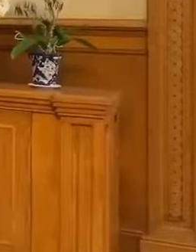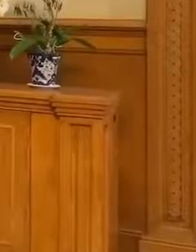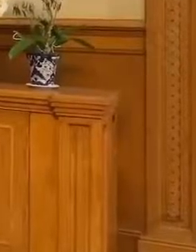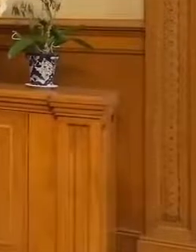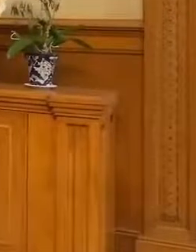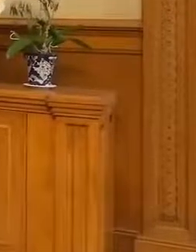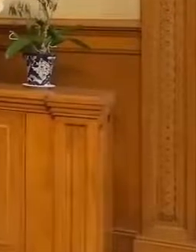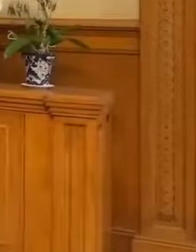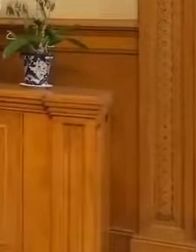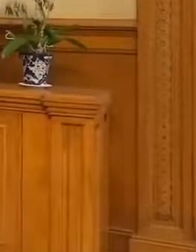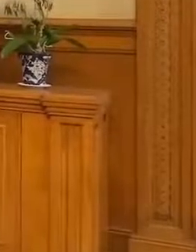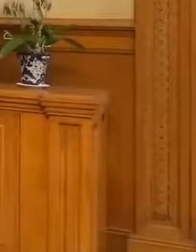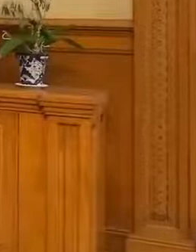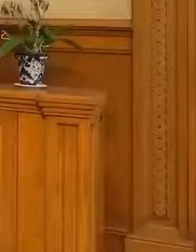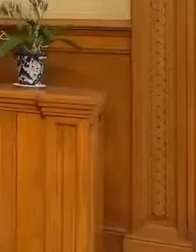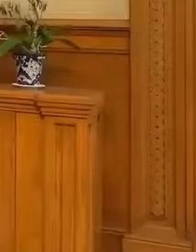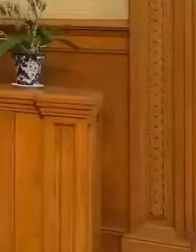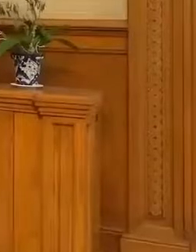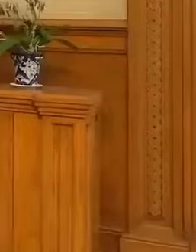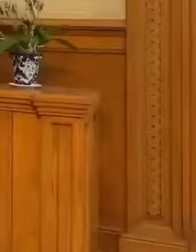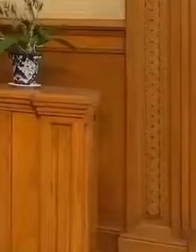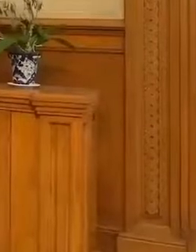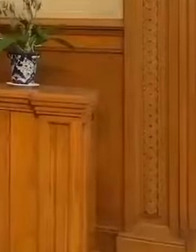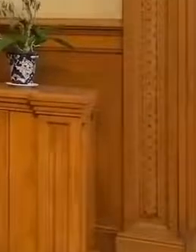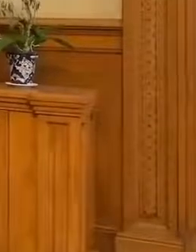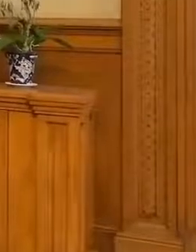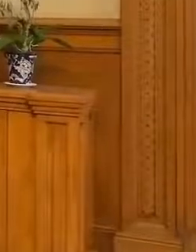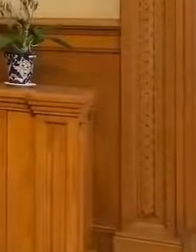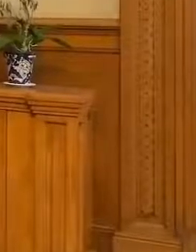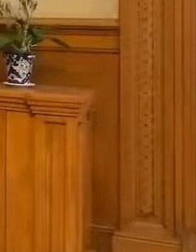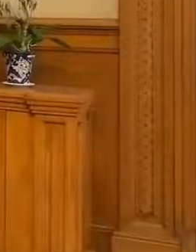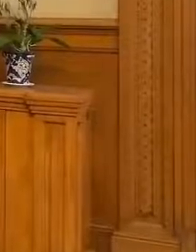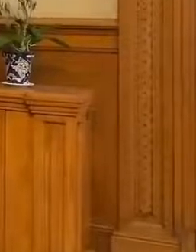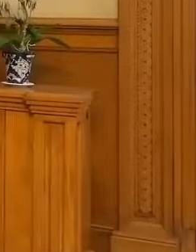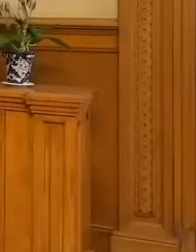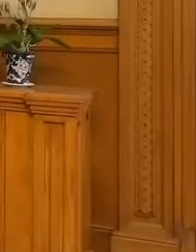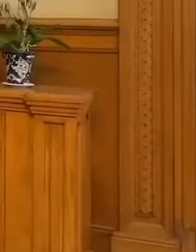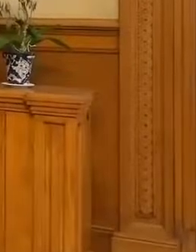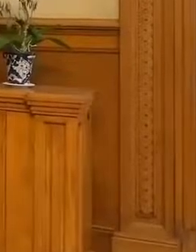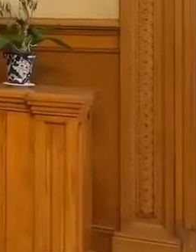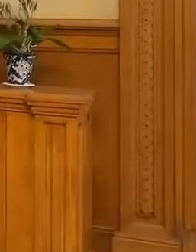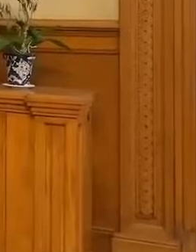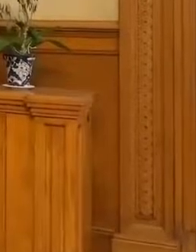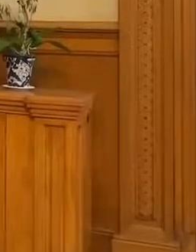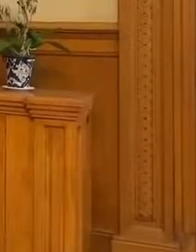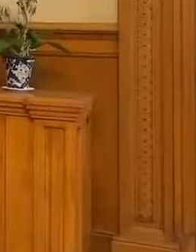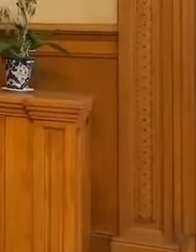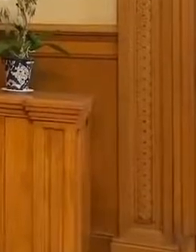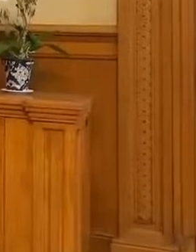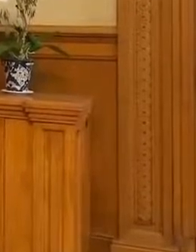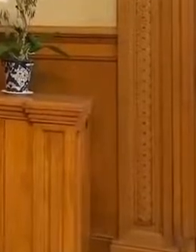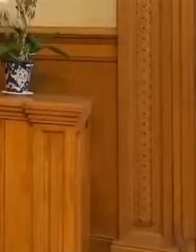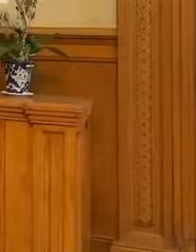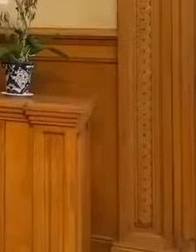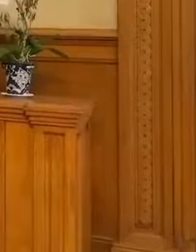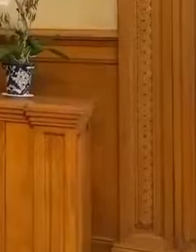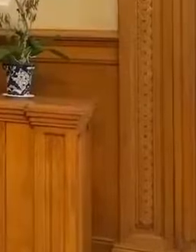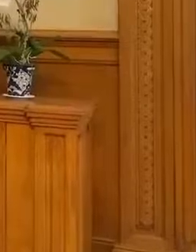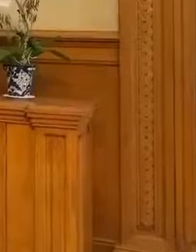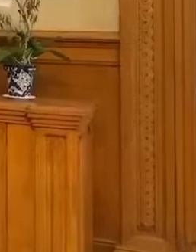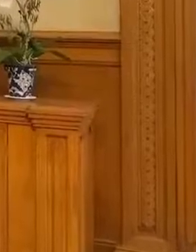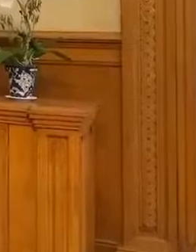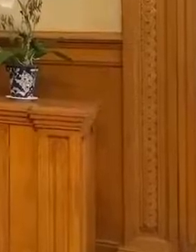fe en el porvenir. La esperanza es una fuerza muy